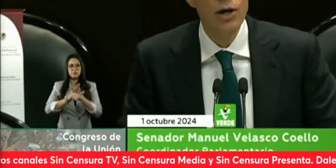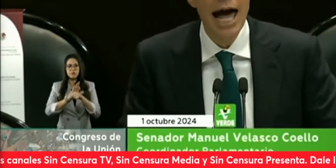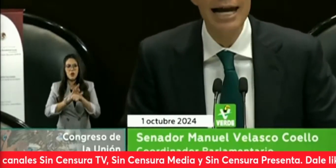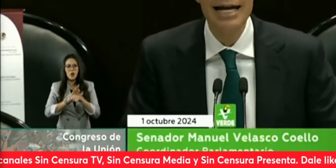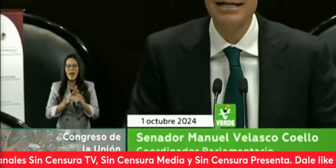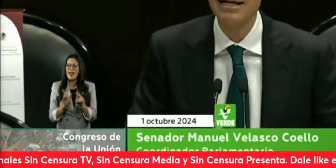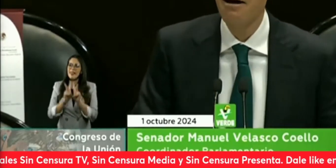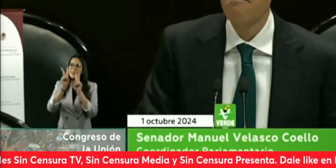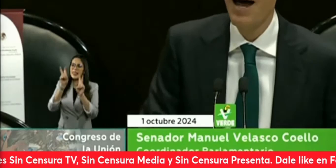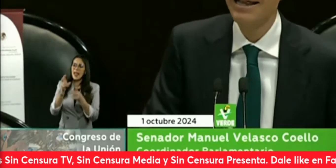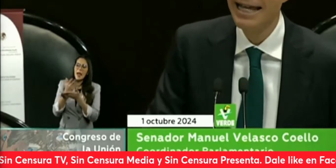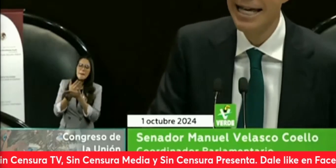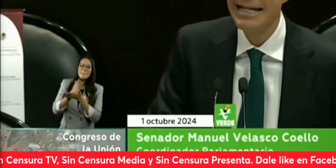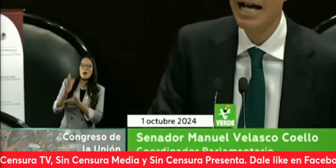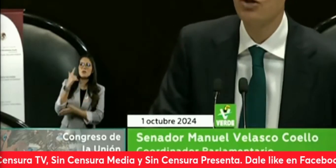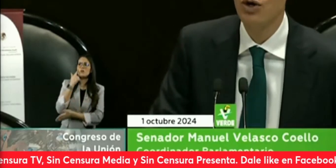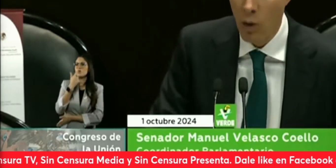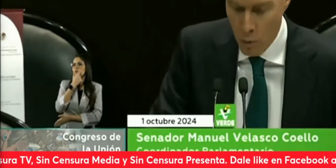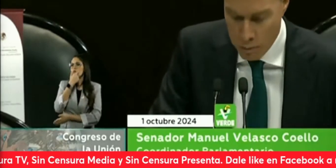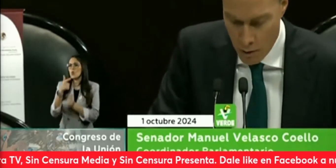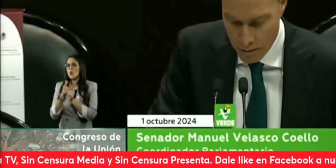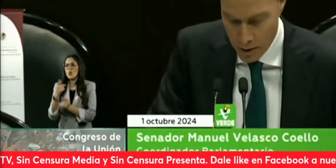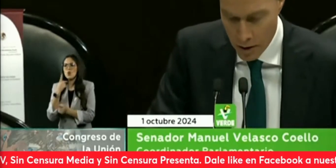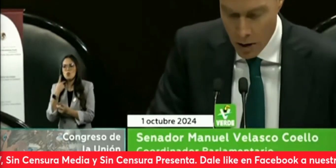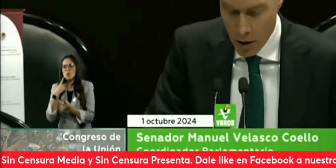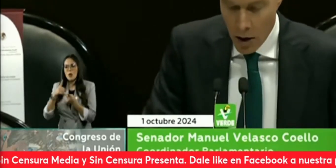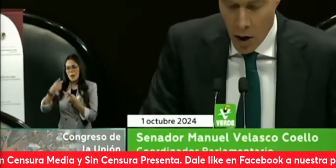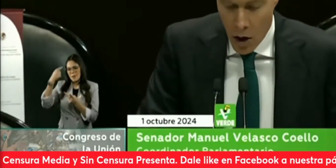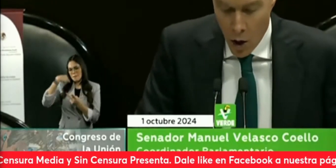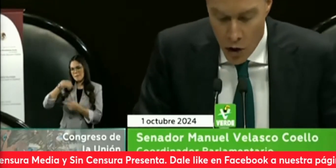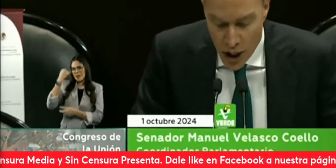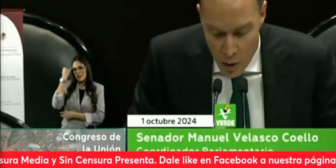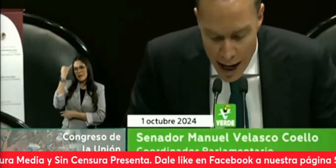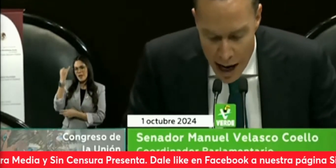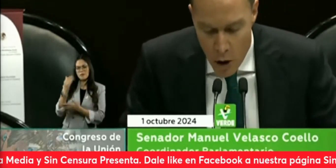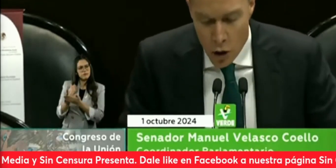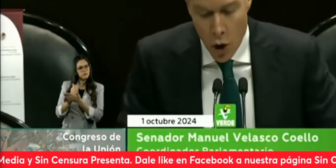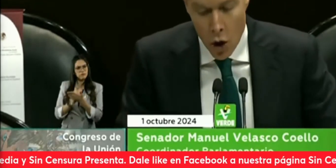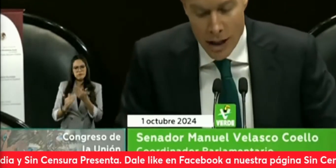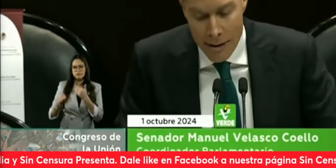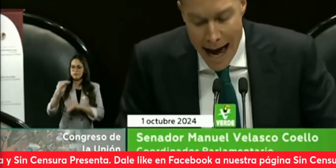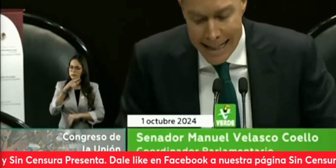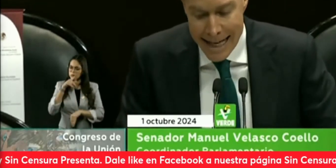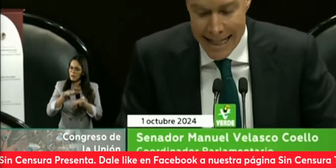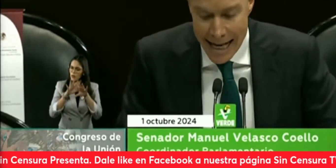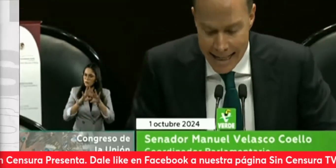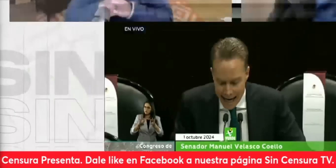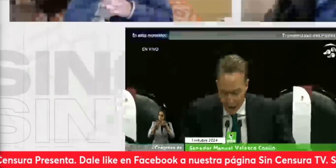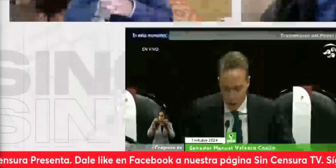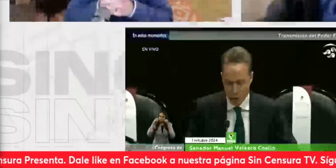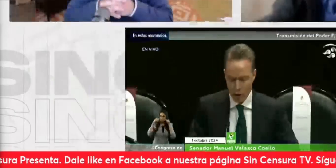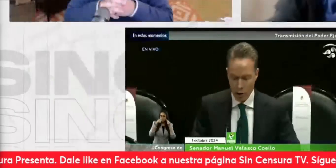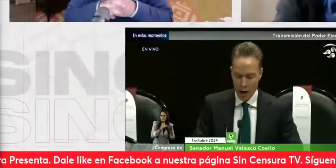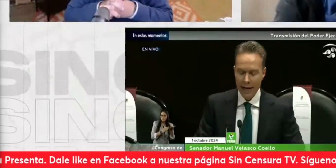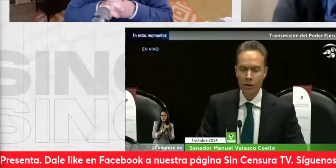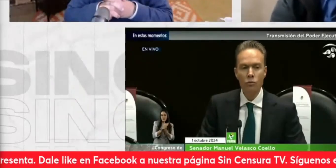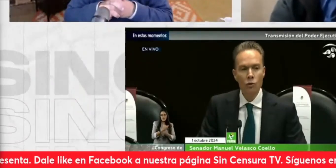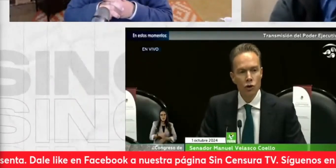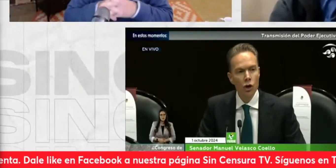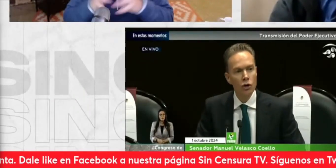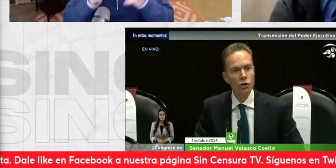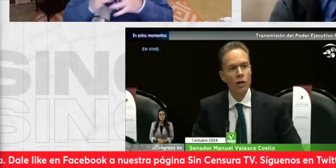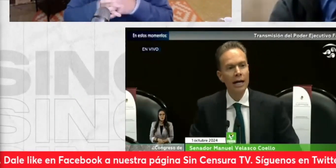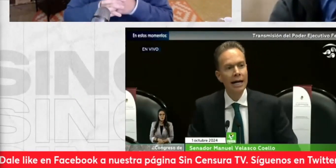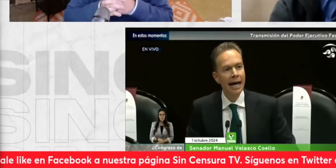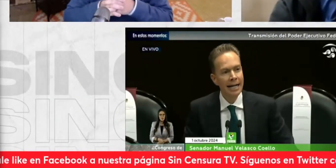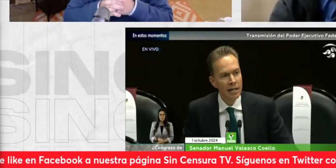intereses personales, partidistas o de grupo. Pues ya lo escuchó usted, el Güero Velasco lo deja claro contundentemente, van